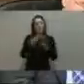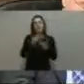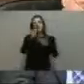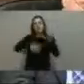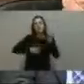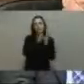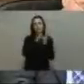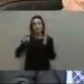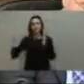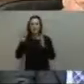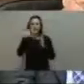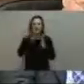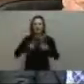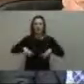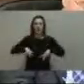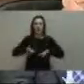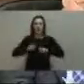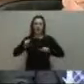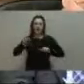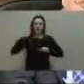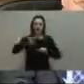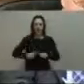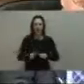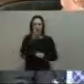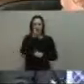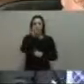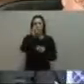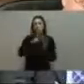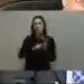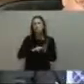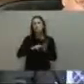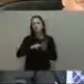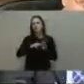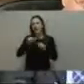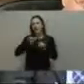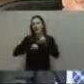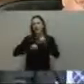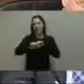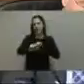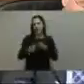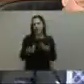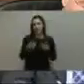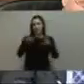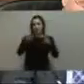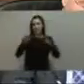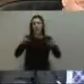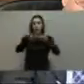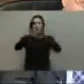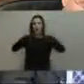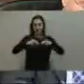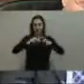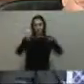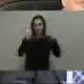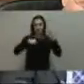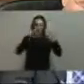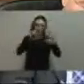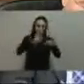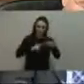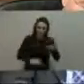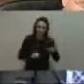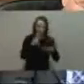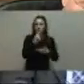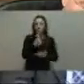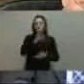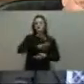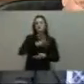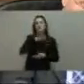desde principios de siglo, del 2000 en adelante, sobre esta sociedad pública. Aparece el señor